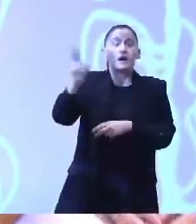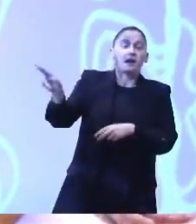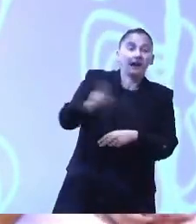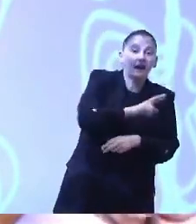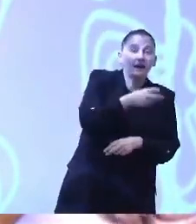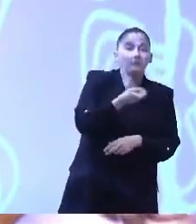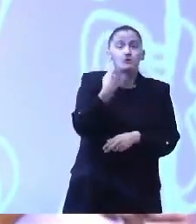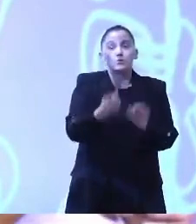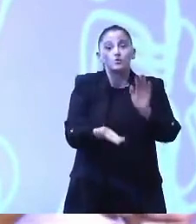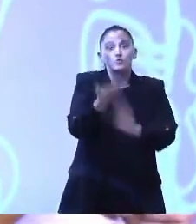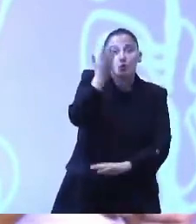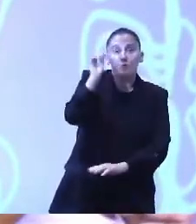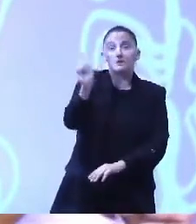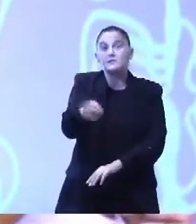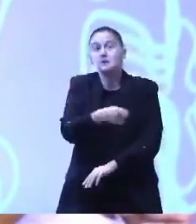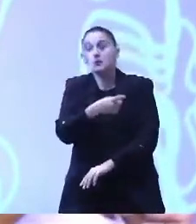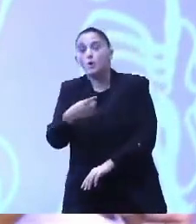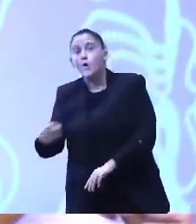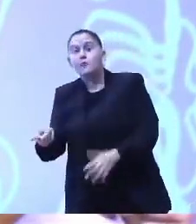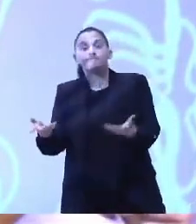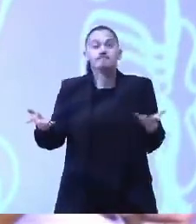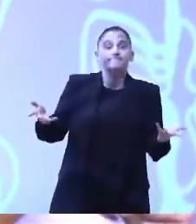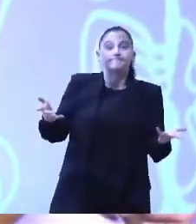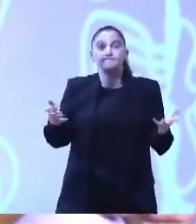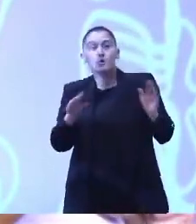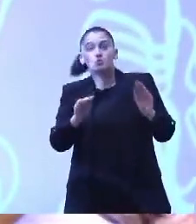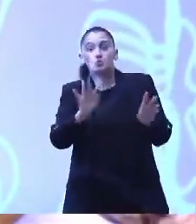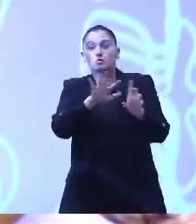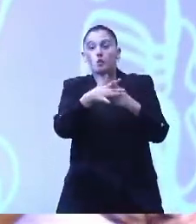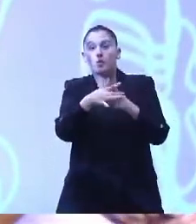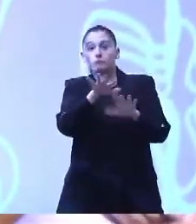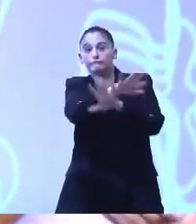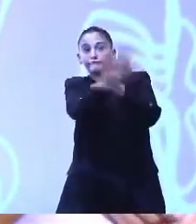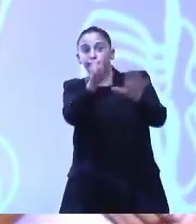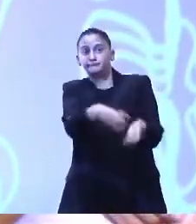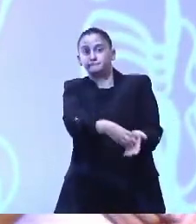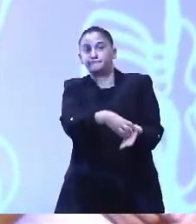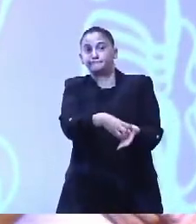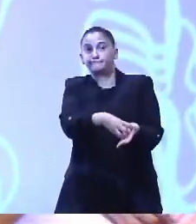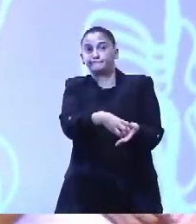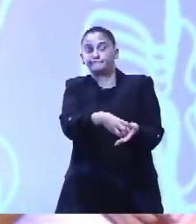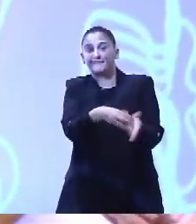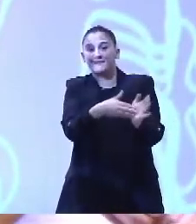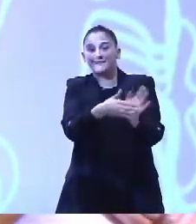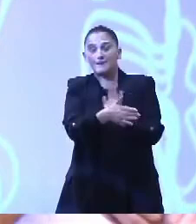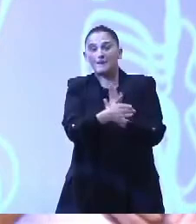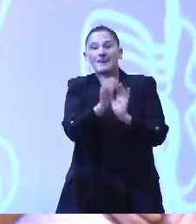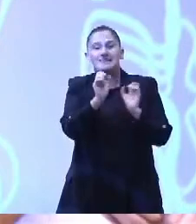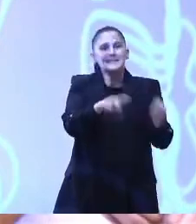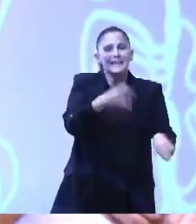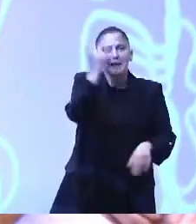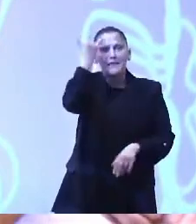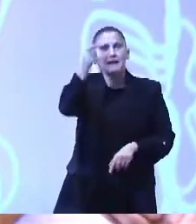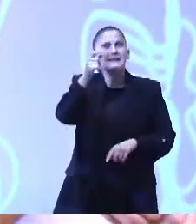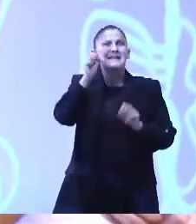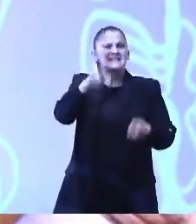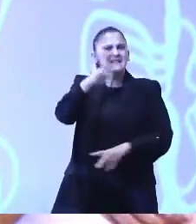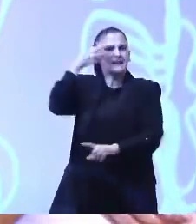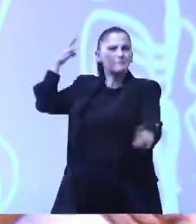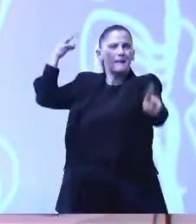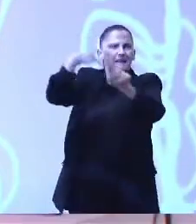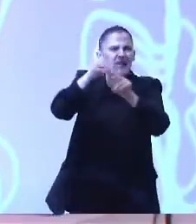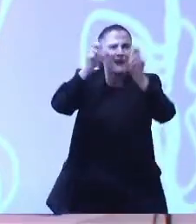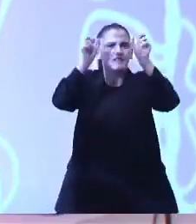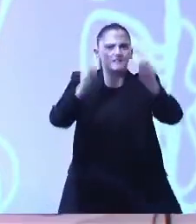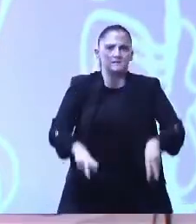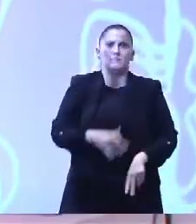las pensiones. Así están. Ese es el estado actual de la oposición en nuestro país. Sin ideas, sin dirección y sin